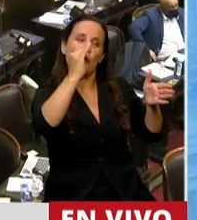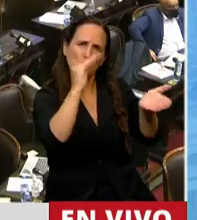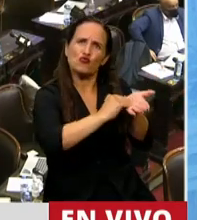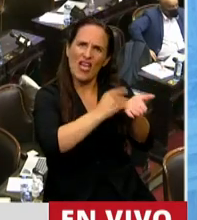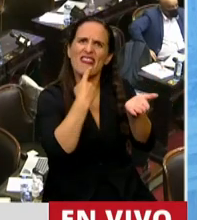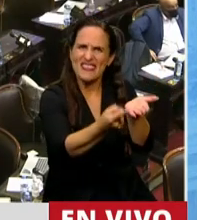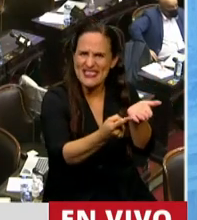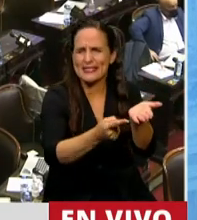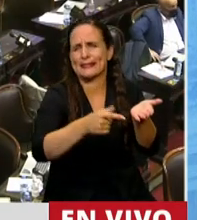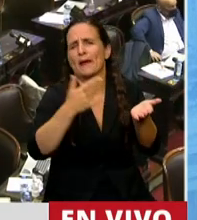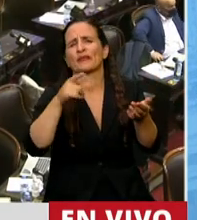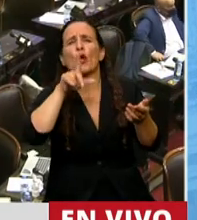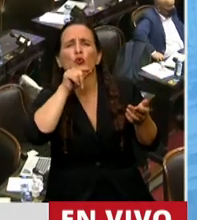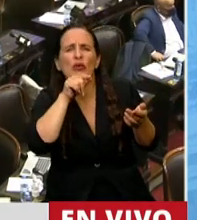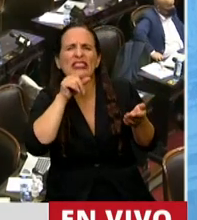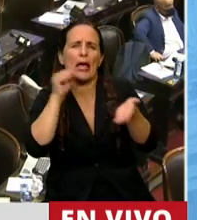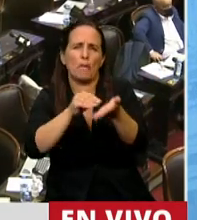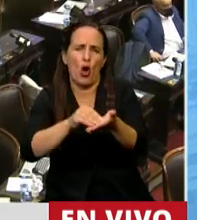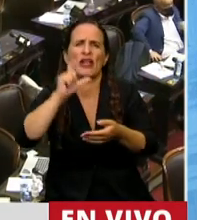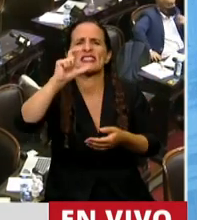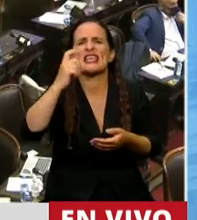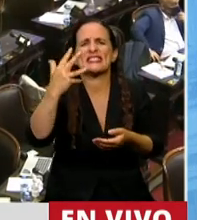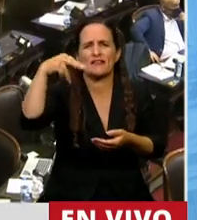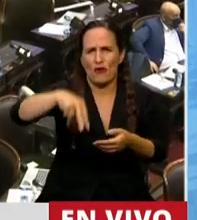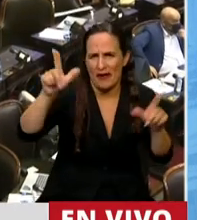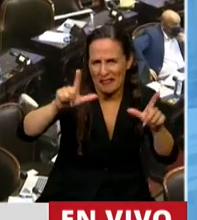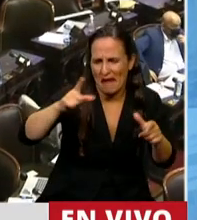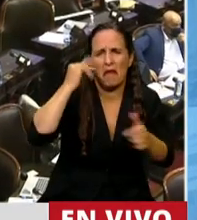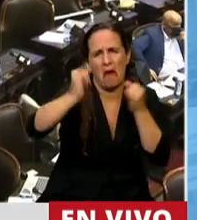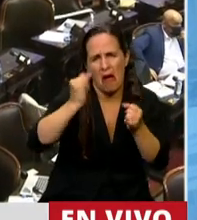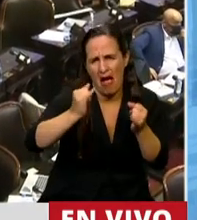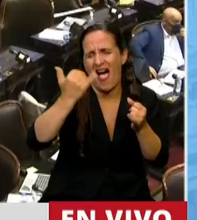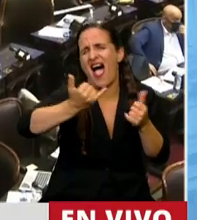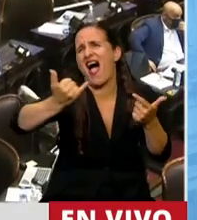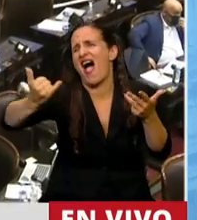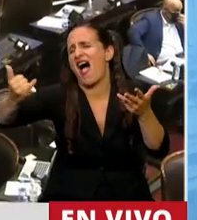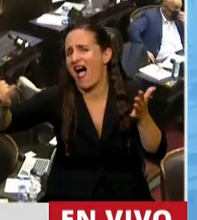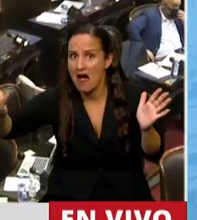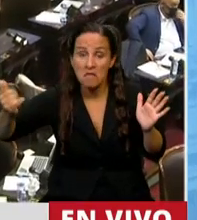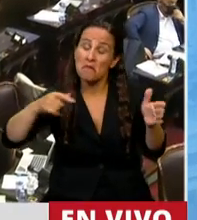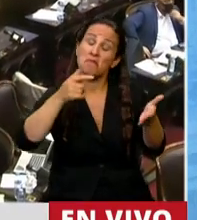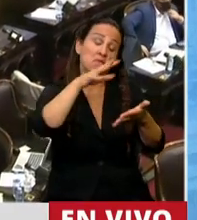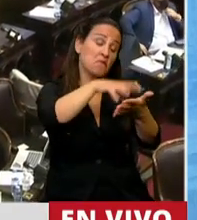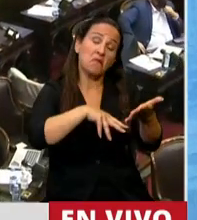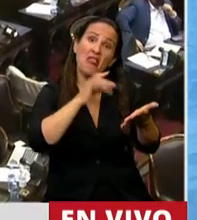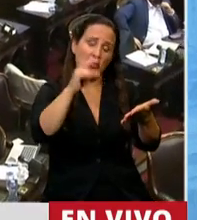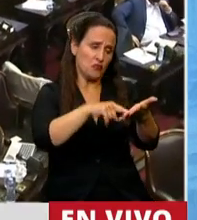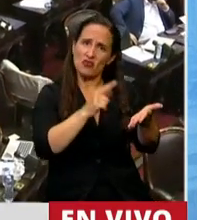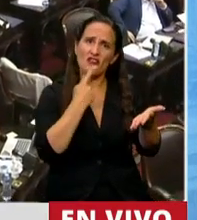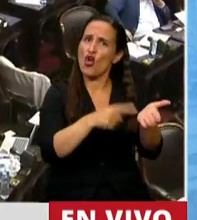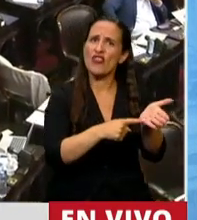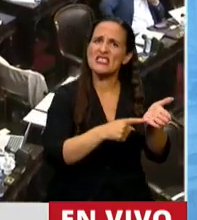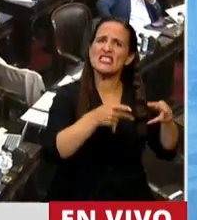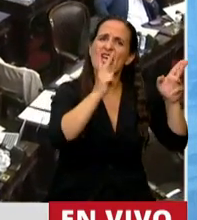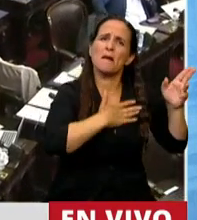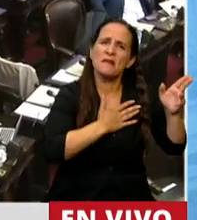todos, estuvo en los tweets, estuvo en C5N, en toda la cadena de medios. En la denuncia no está. ¡Qué raro!